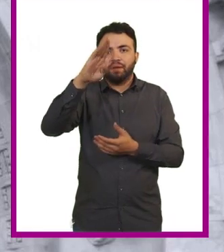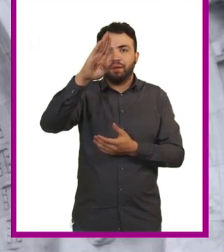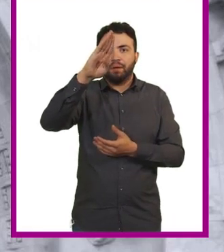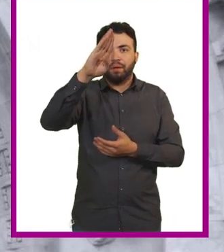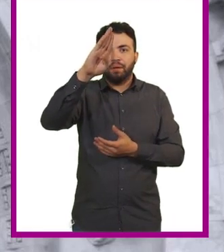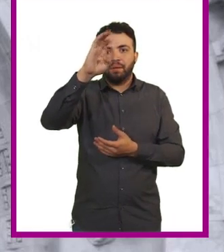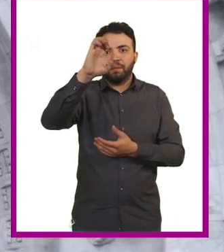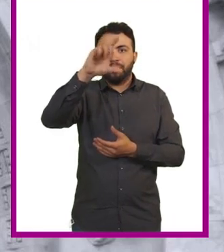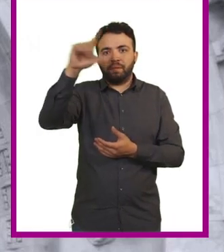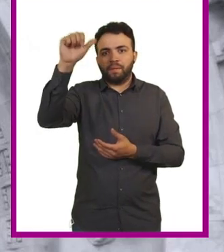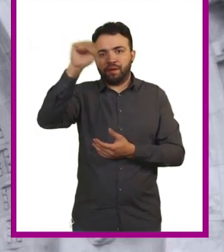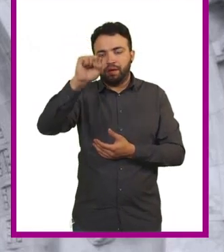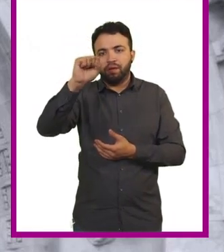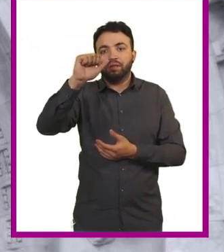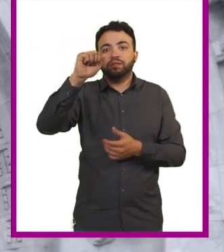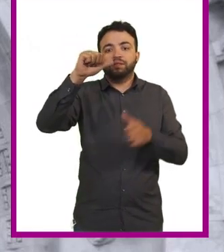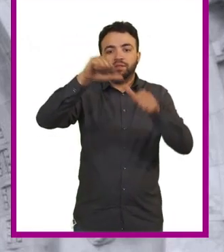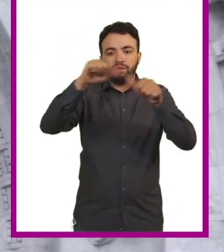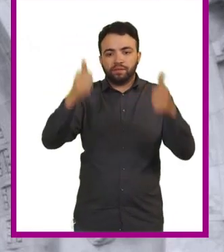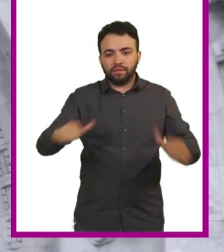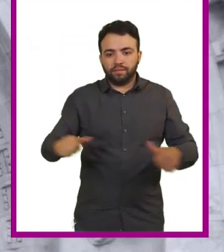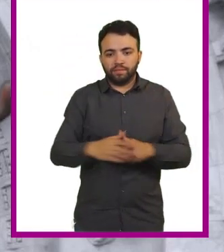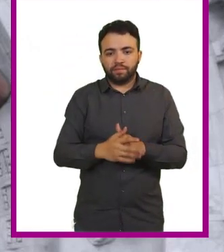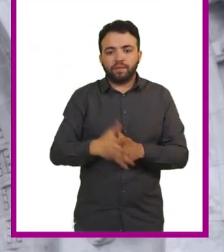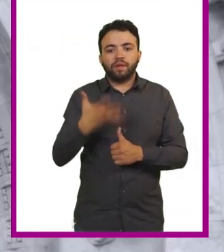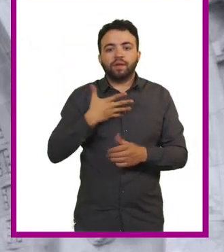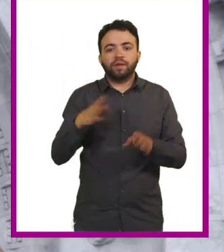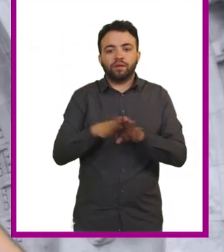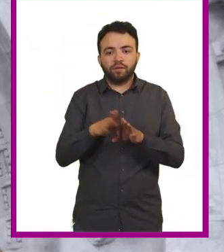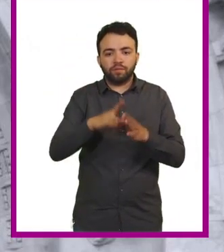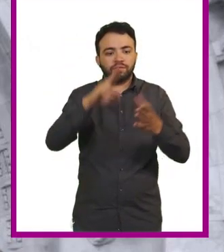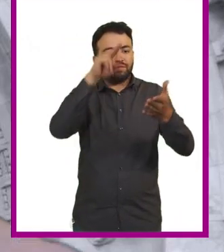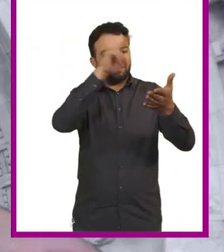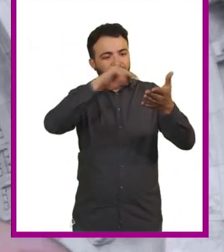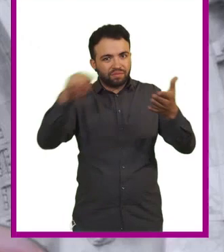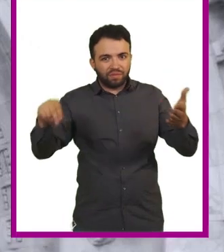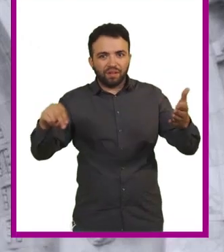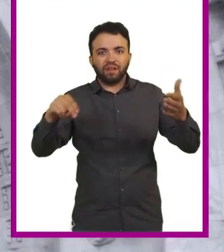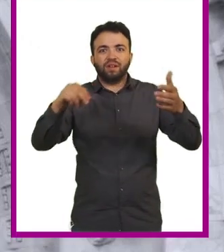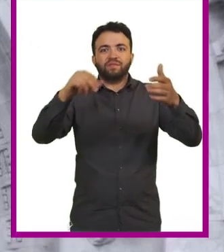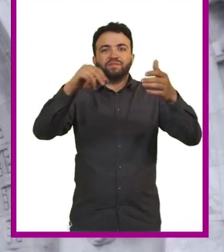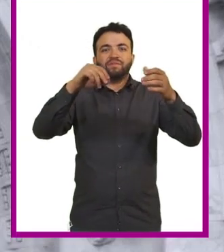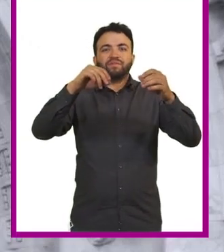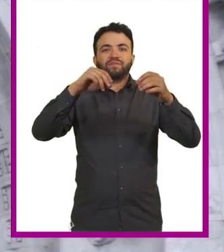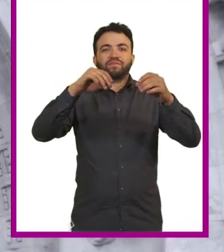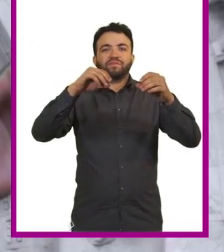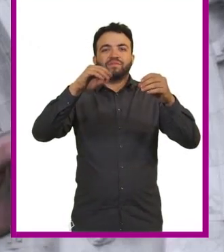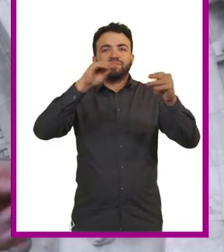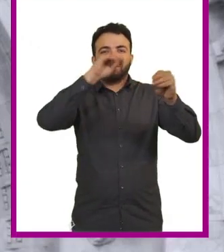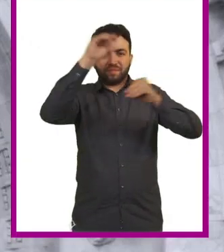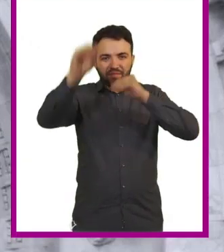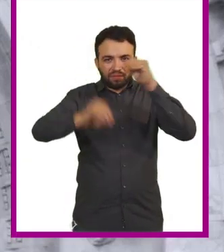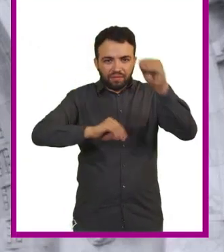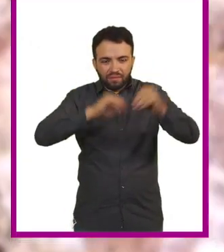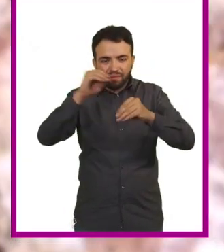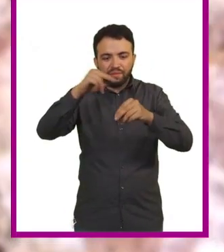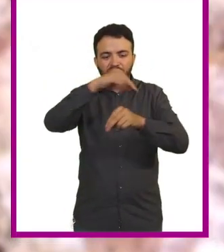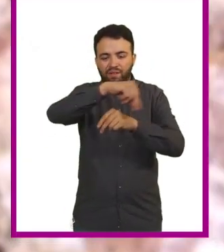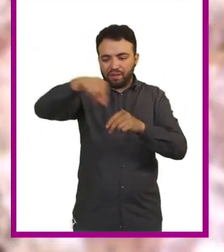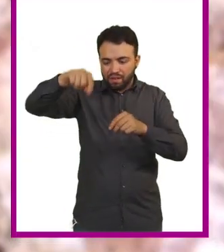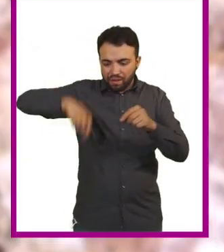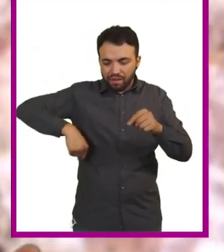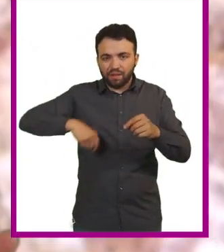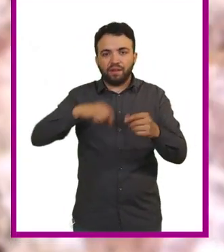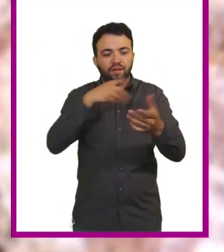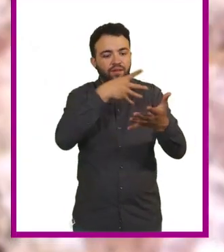Artes, es decir, escultura, pintura, danza, música, arquitectura y literatura.